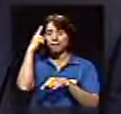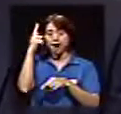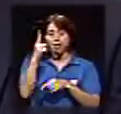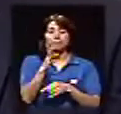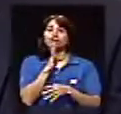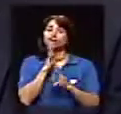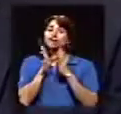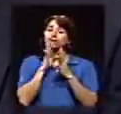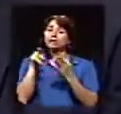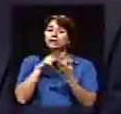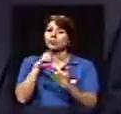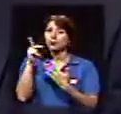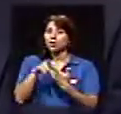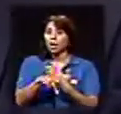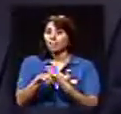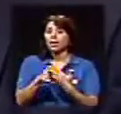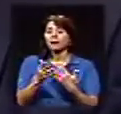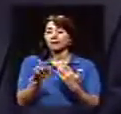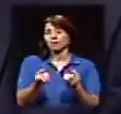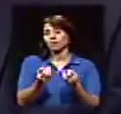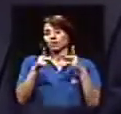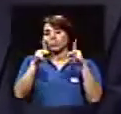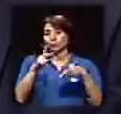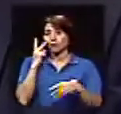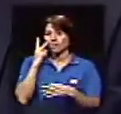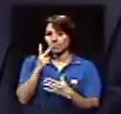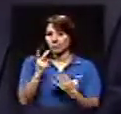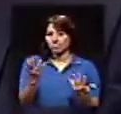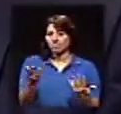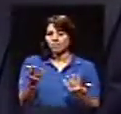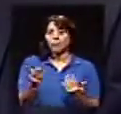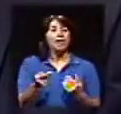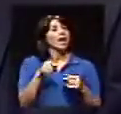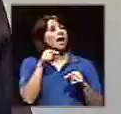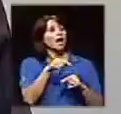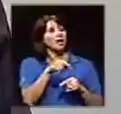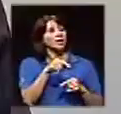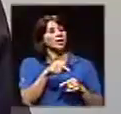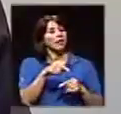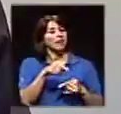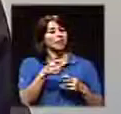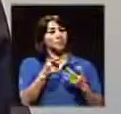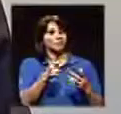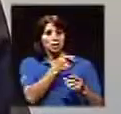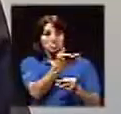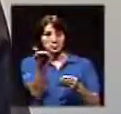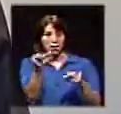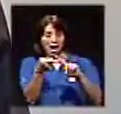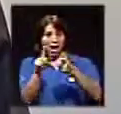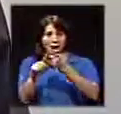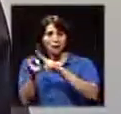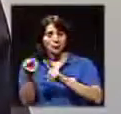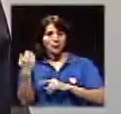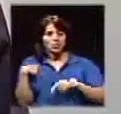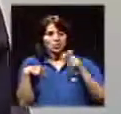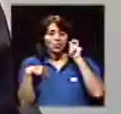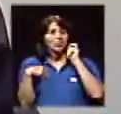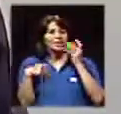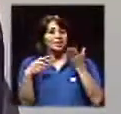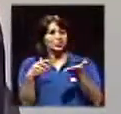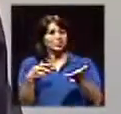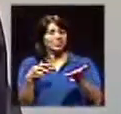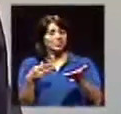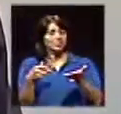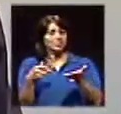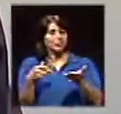tiene tan buena audiencia. La verdad que lo voy a interrumpir. Las amigas y amigos nos han hecho, y para